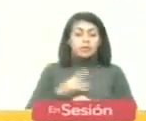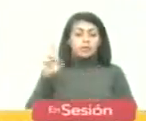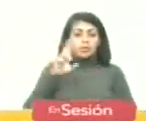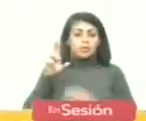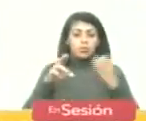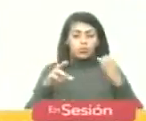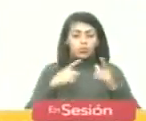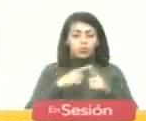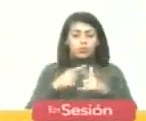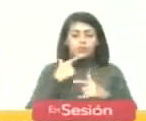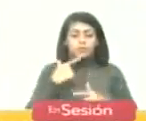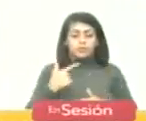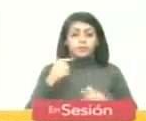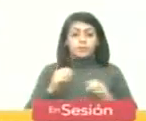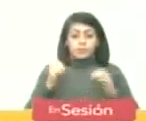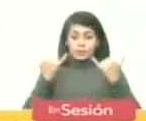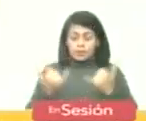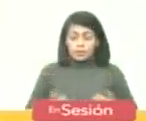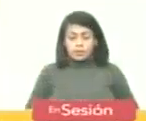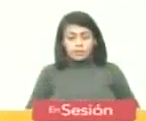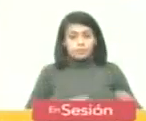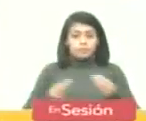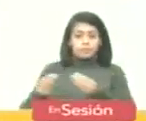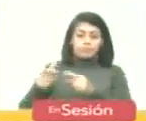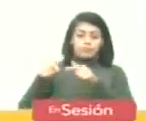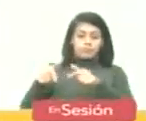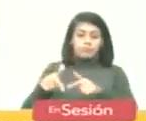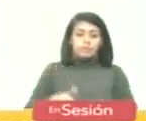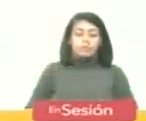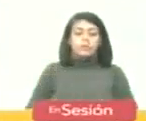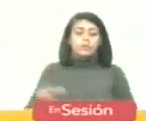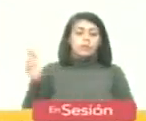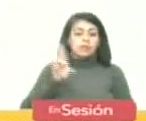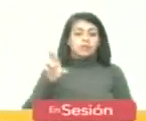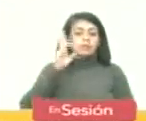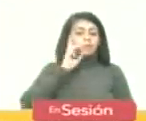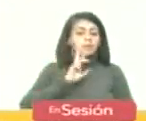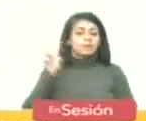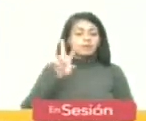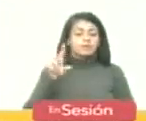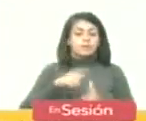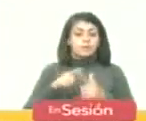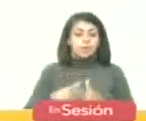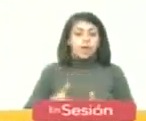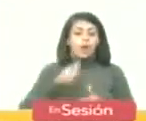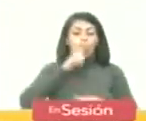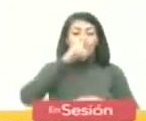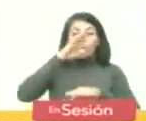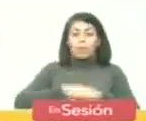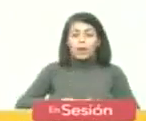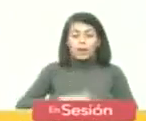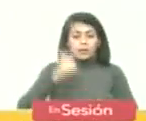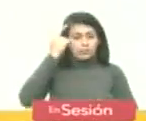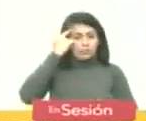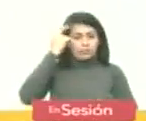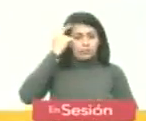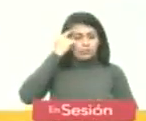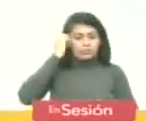Colombia entregue a la República Bolivariana de Venezuela al autor intelectual